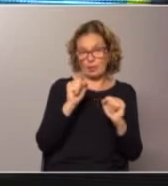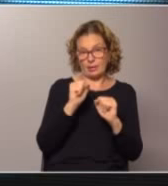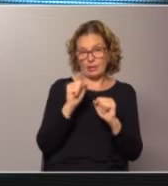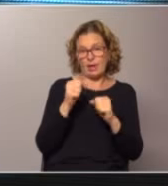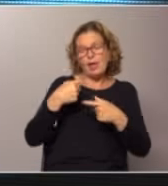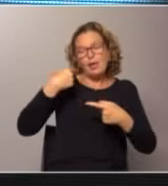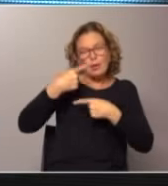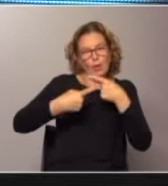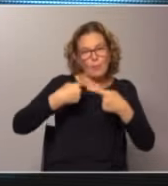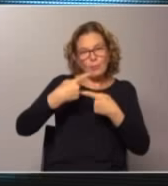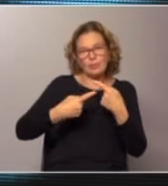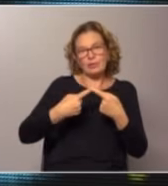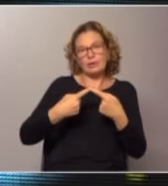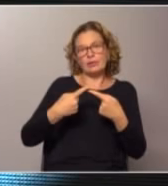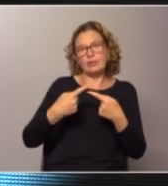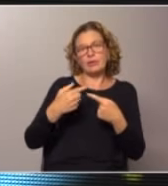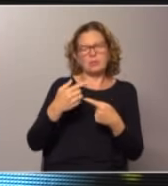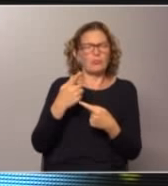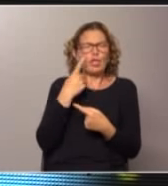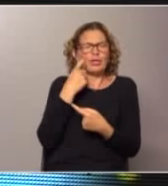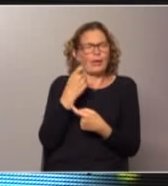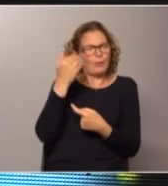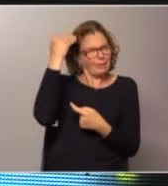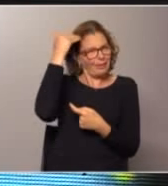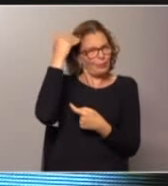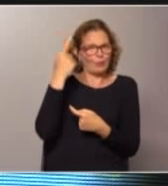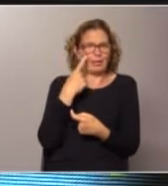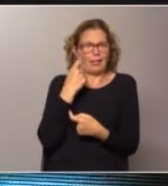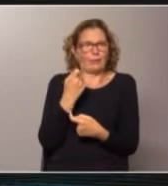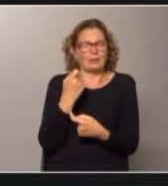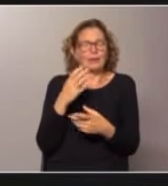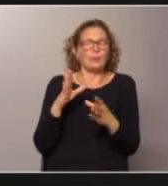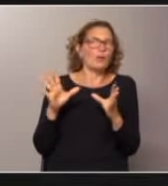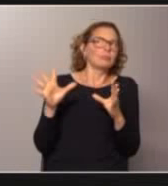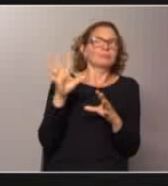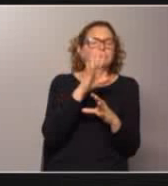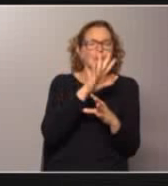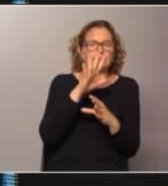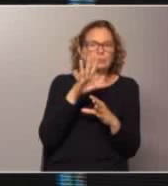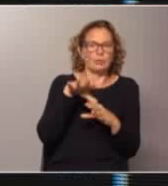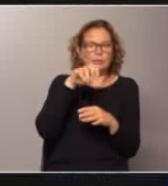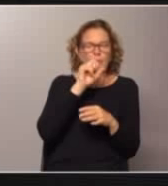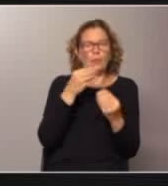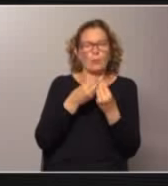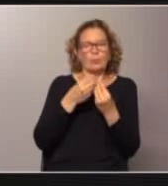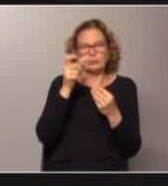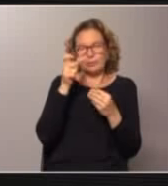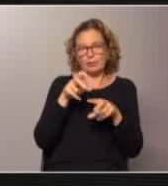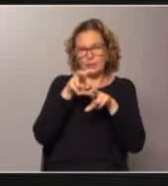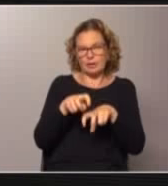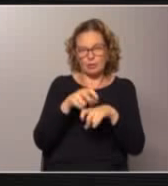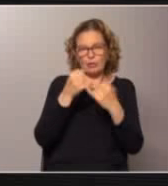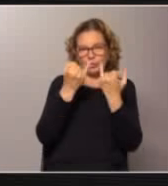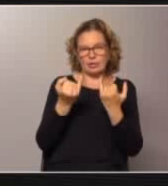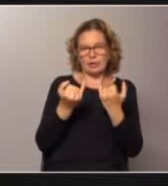un proceso digamos no es consciente muy eliminar pero va a captar enseguida bueno hay mucha gente en el parque rodó que día